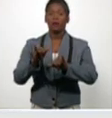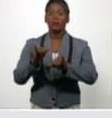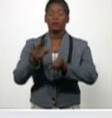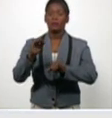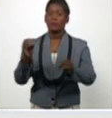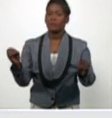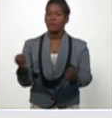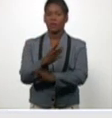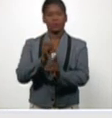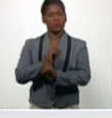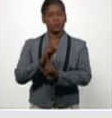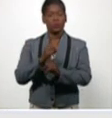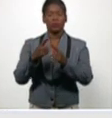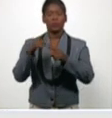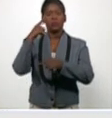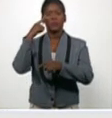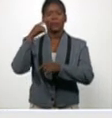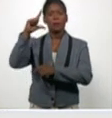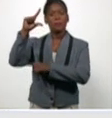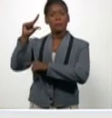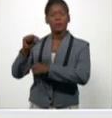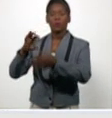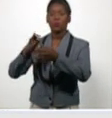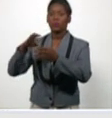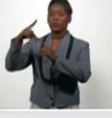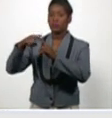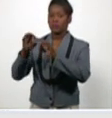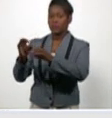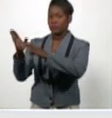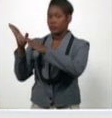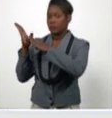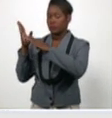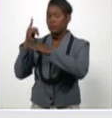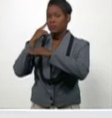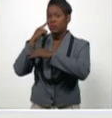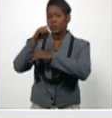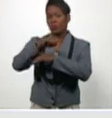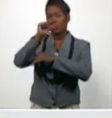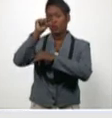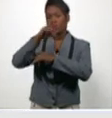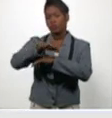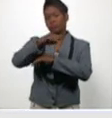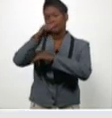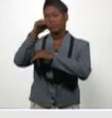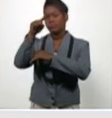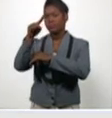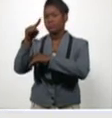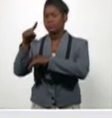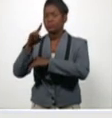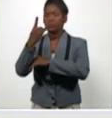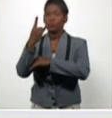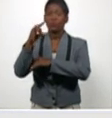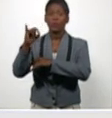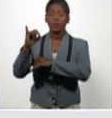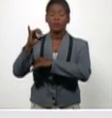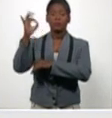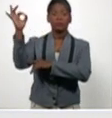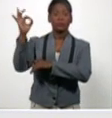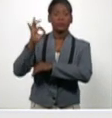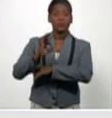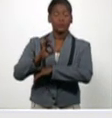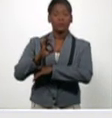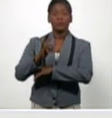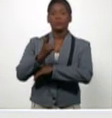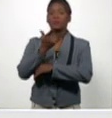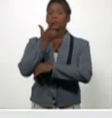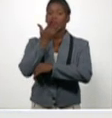disminuyendo. Ahí se puede apreciar en su curva, se mantiene con el 90% de afectación de sus